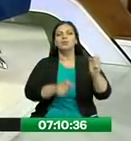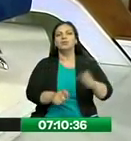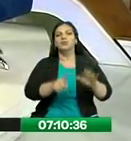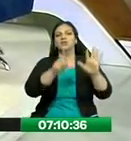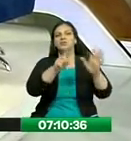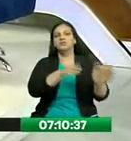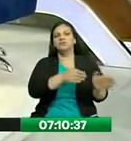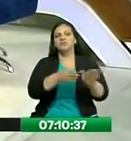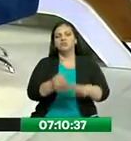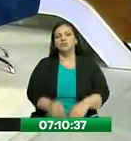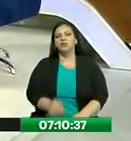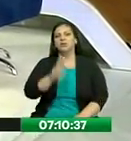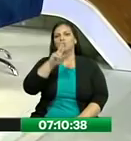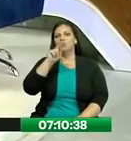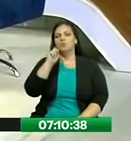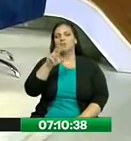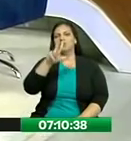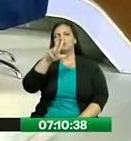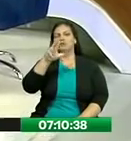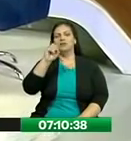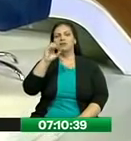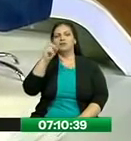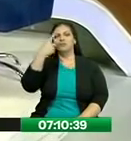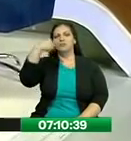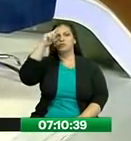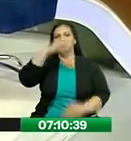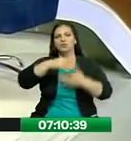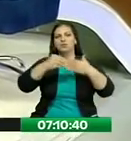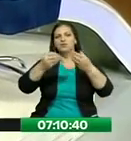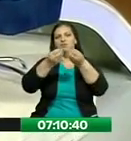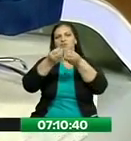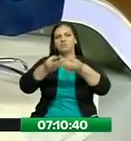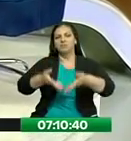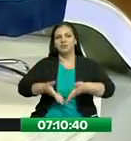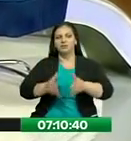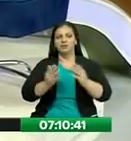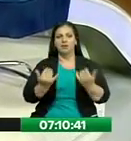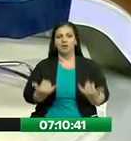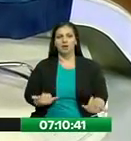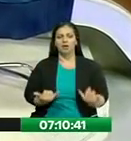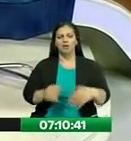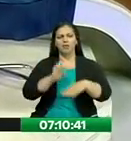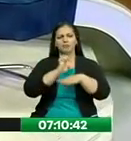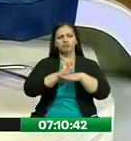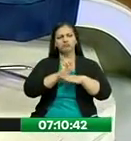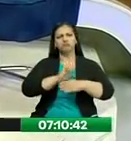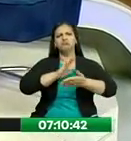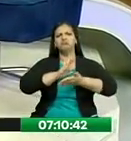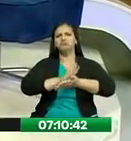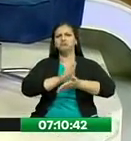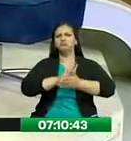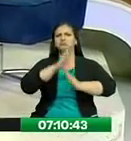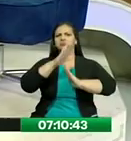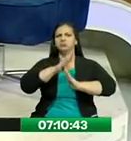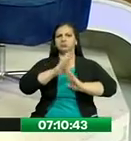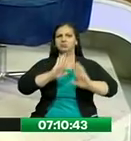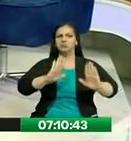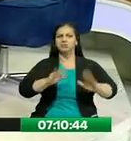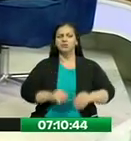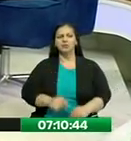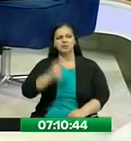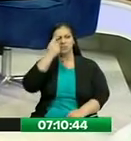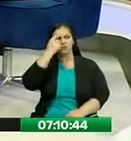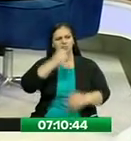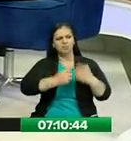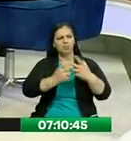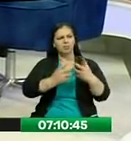2.300 millones de dólares en pérdidas. De ello, el país intenta volver a la calma. Pero, ¿cuál es el costo político? Bueno, para